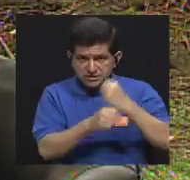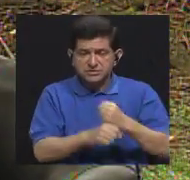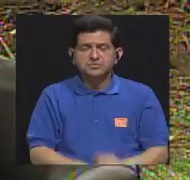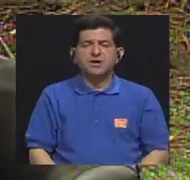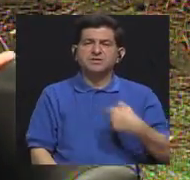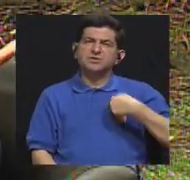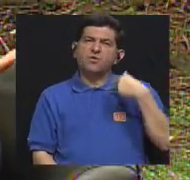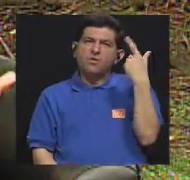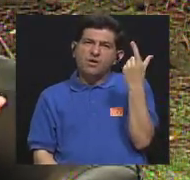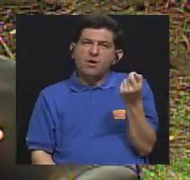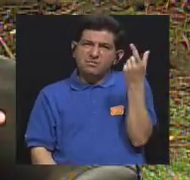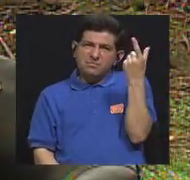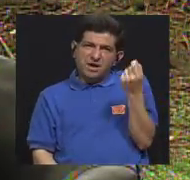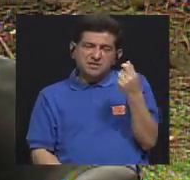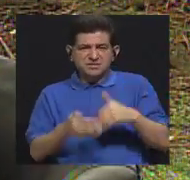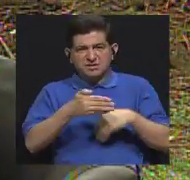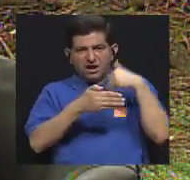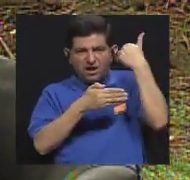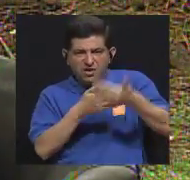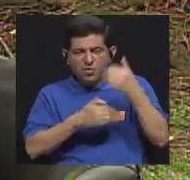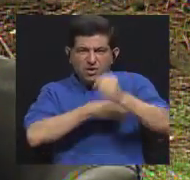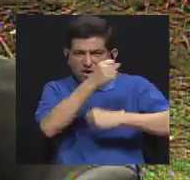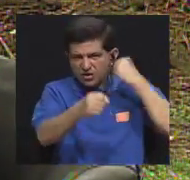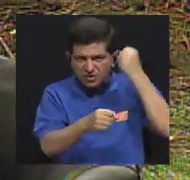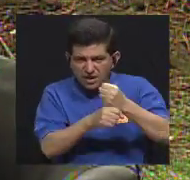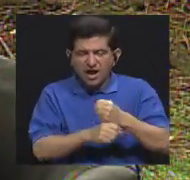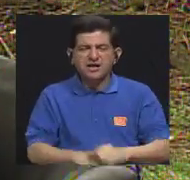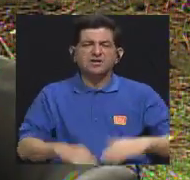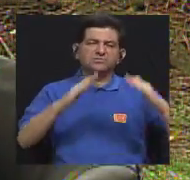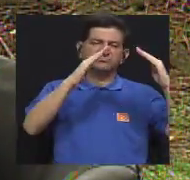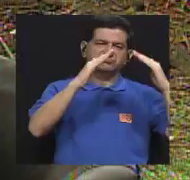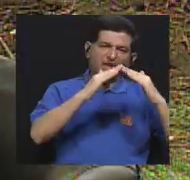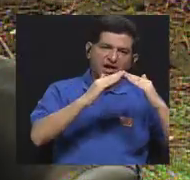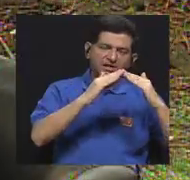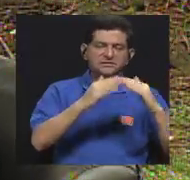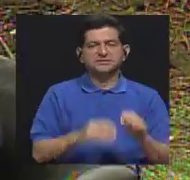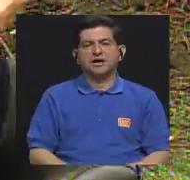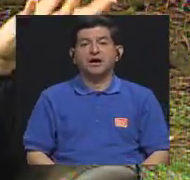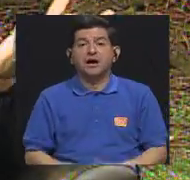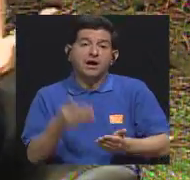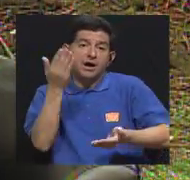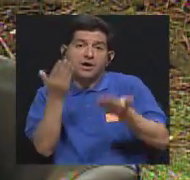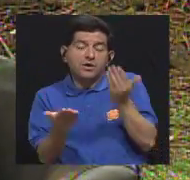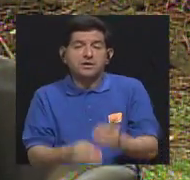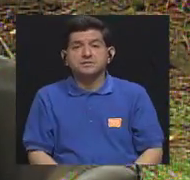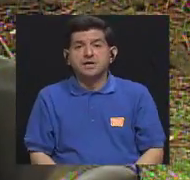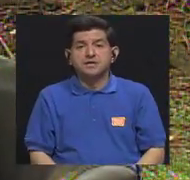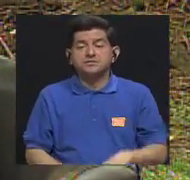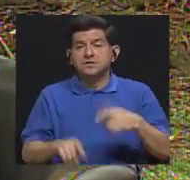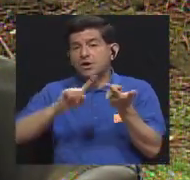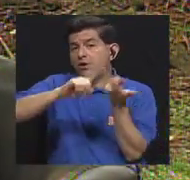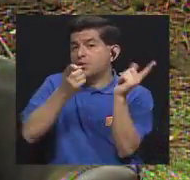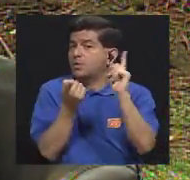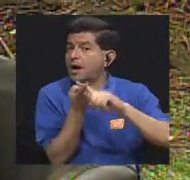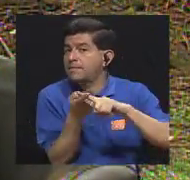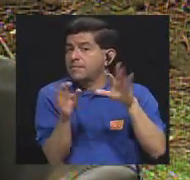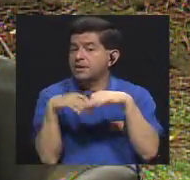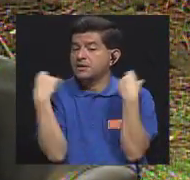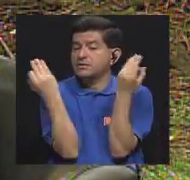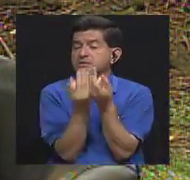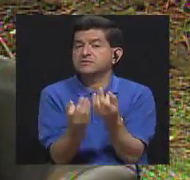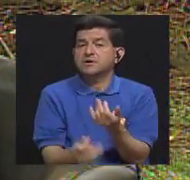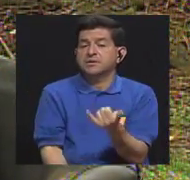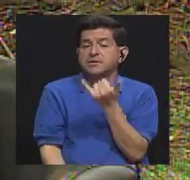tenemos que pensionar, que después de cierta edad tenemos que estar en nuestras casas o que qué pasa con nuestros amigos y